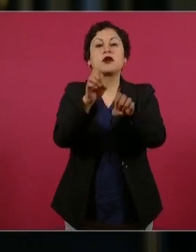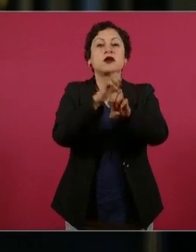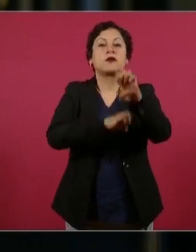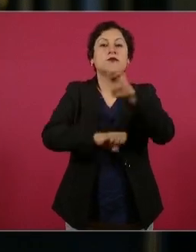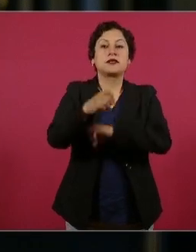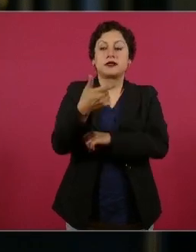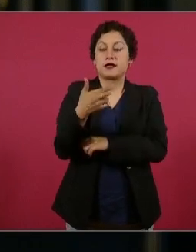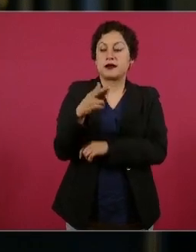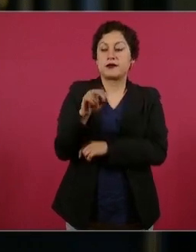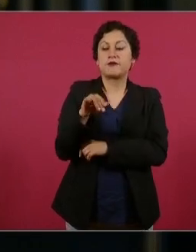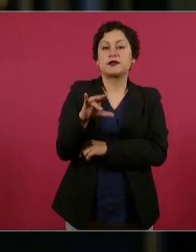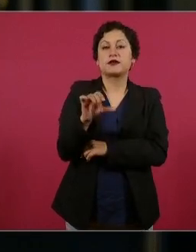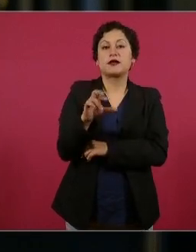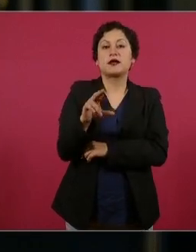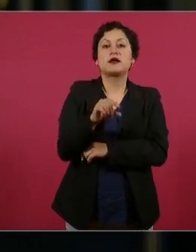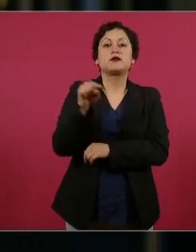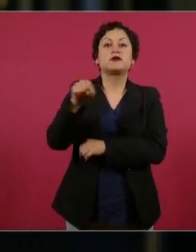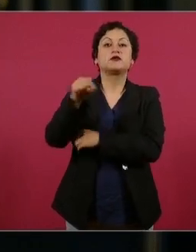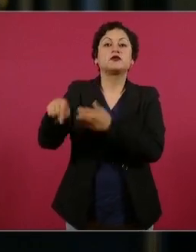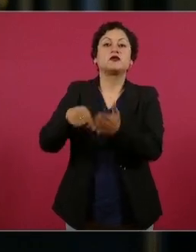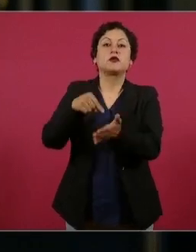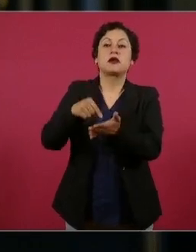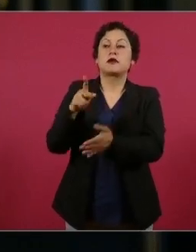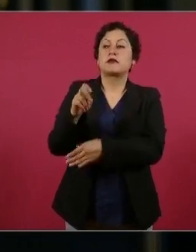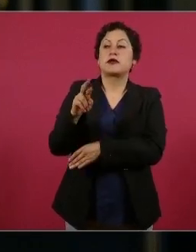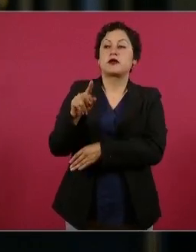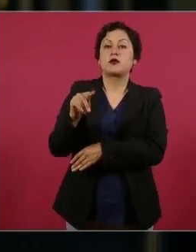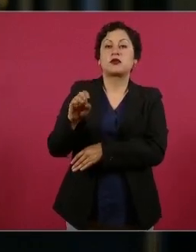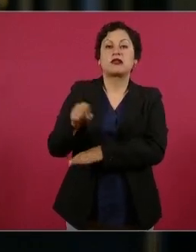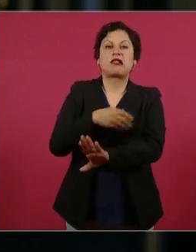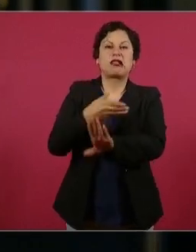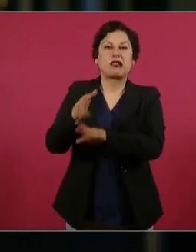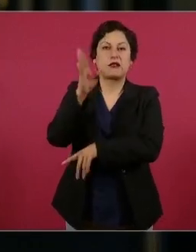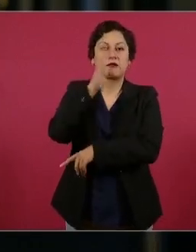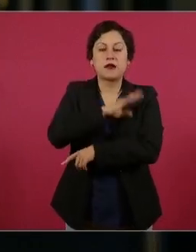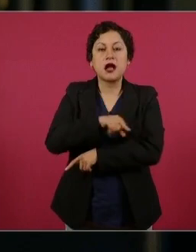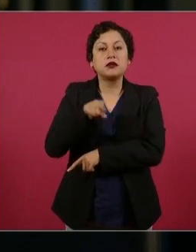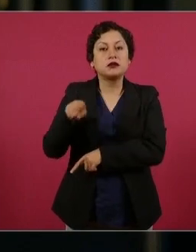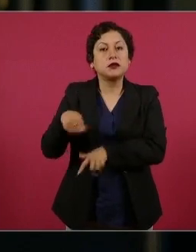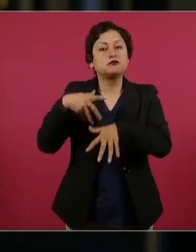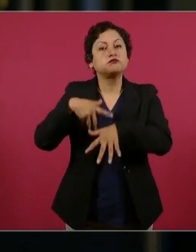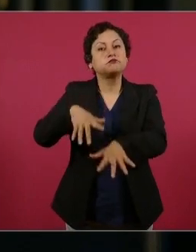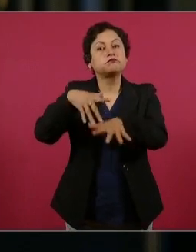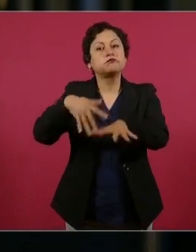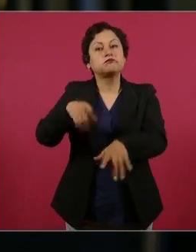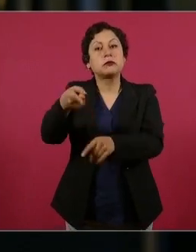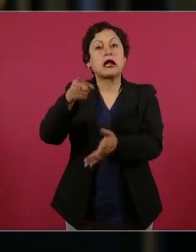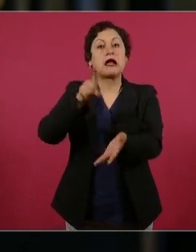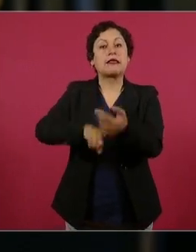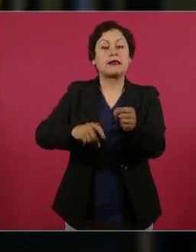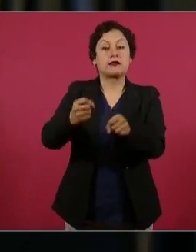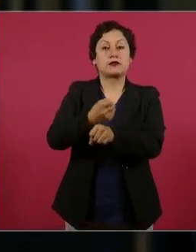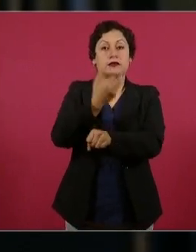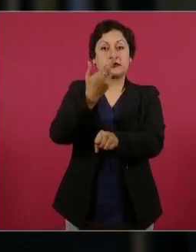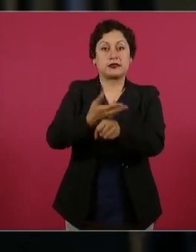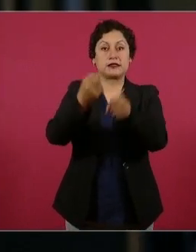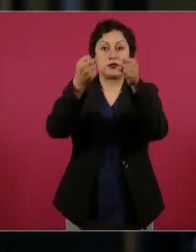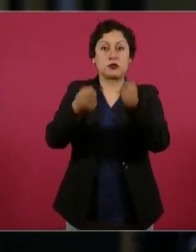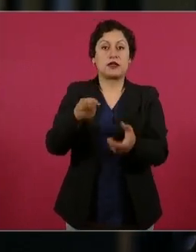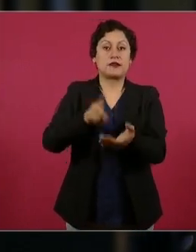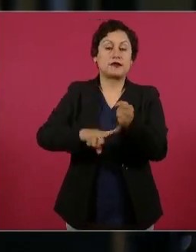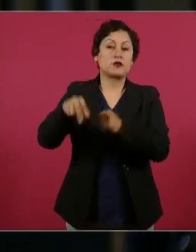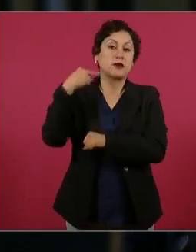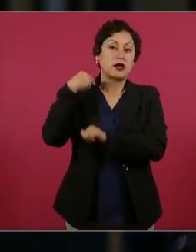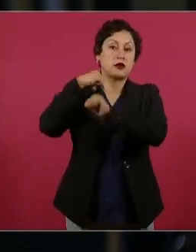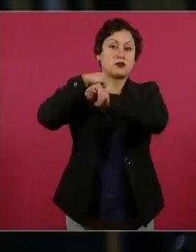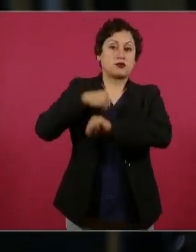Carroll ocasiona en el Valle de Perote, fueron reprimidos por elementos de la Secretaría de Seguridad Pública de Veracruz.